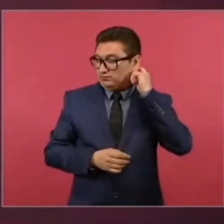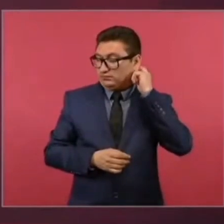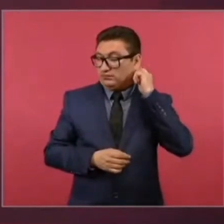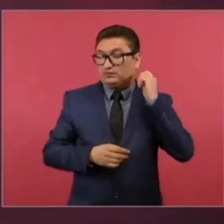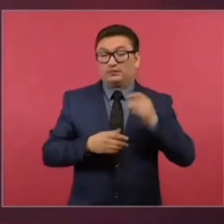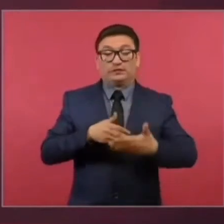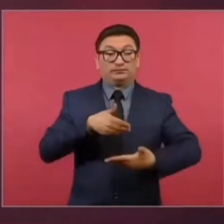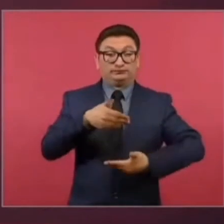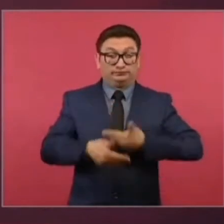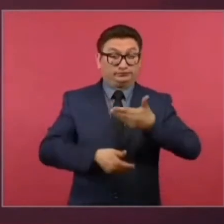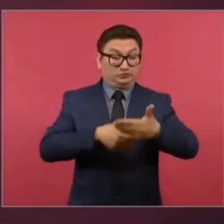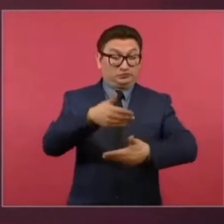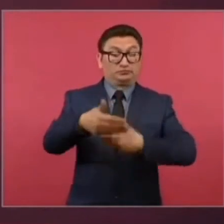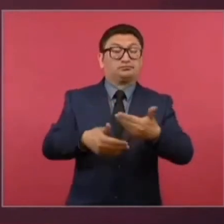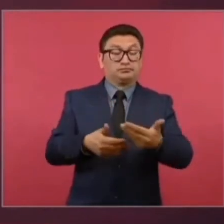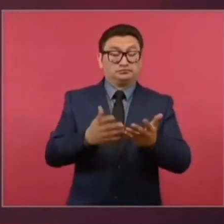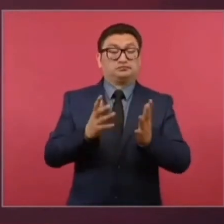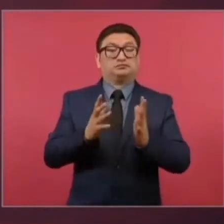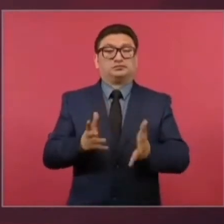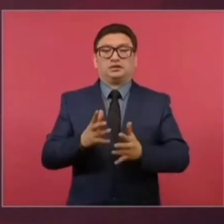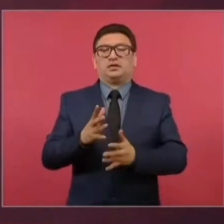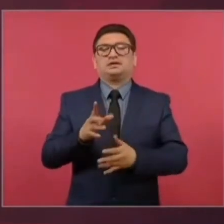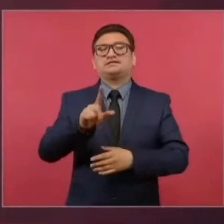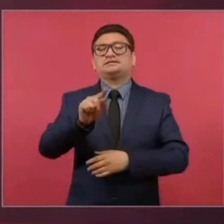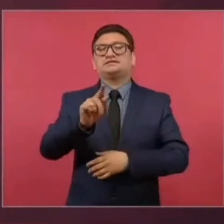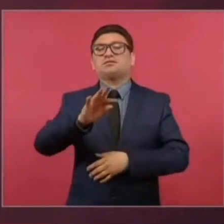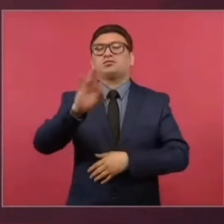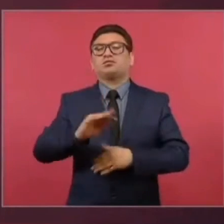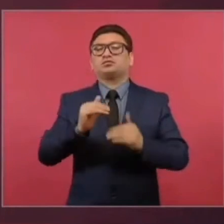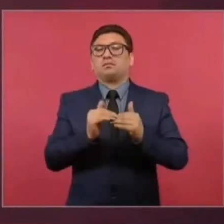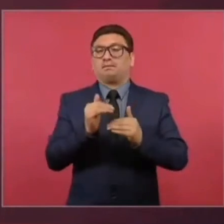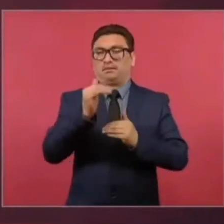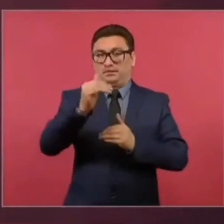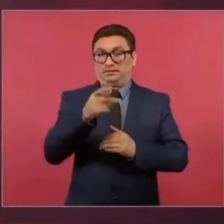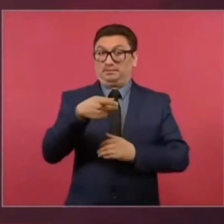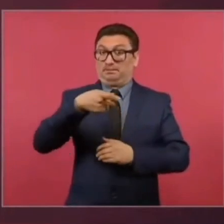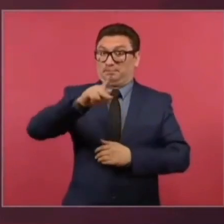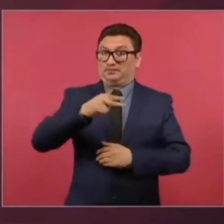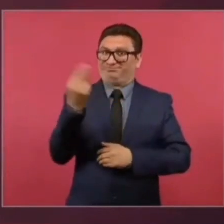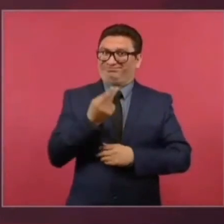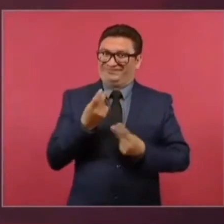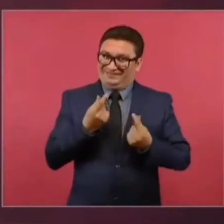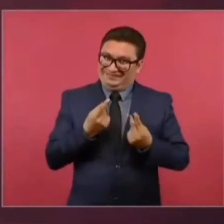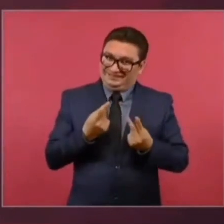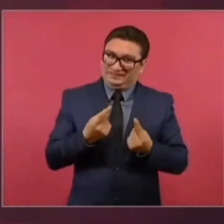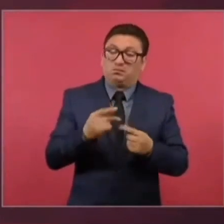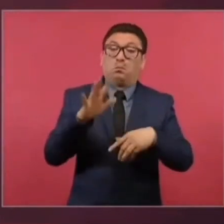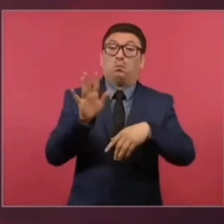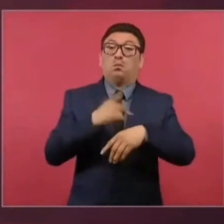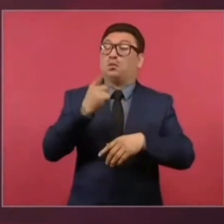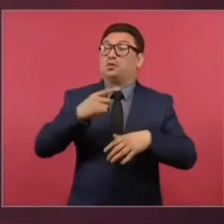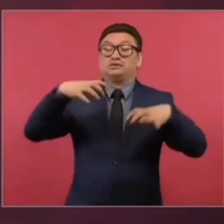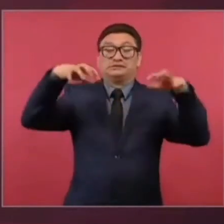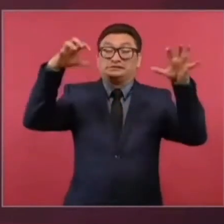hemos avanzado, se tiene más del 70%, pero tenemos que apurarnos porque no ha llovido